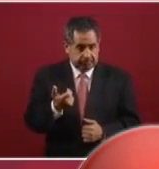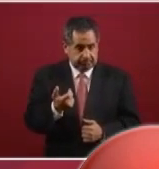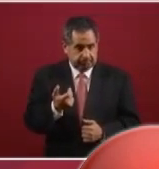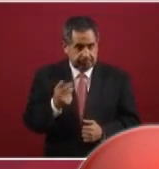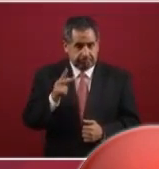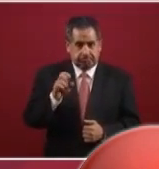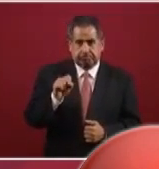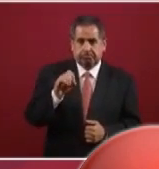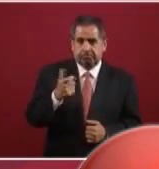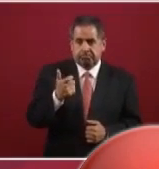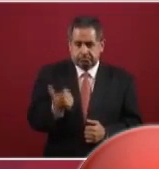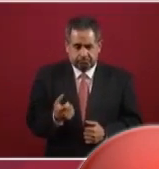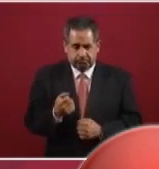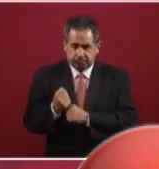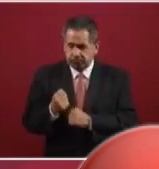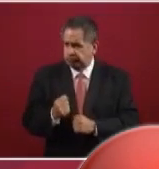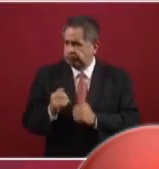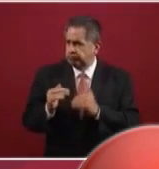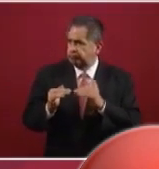no se mide.